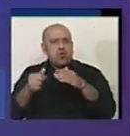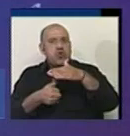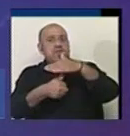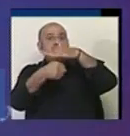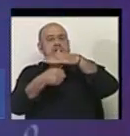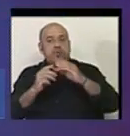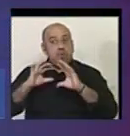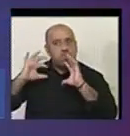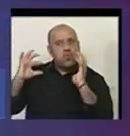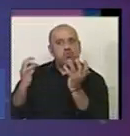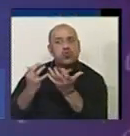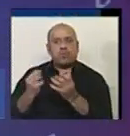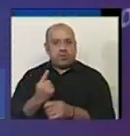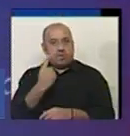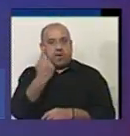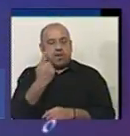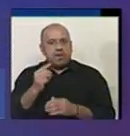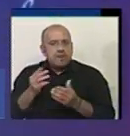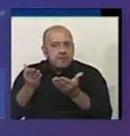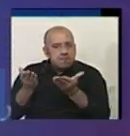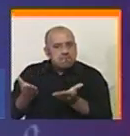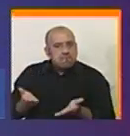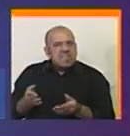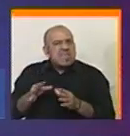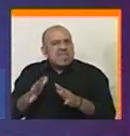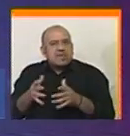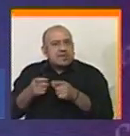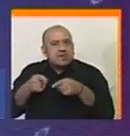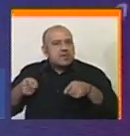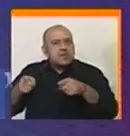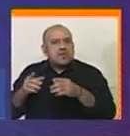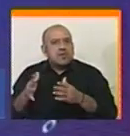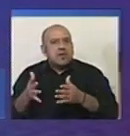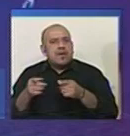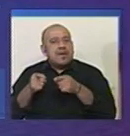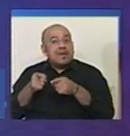mundo y París en llamas, creo que eso es una